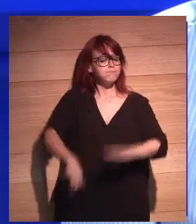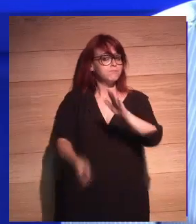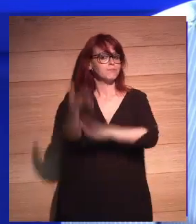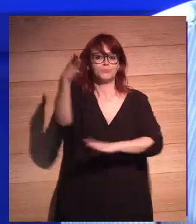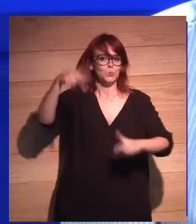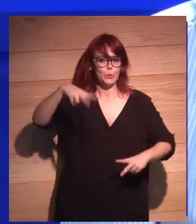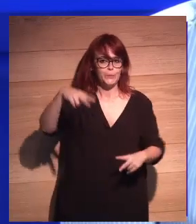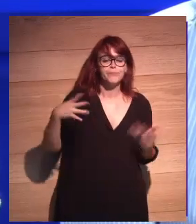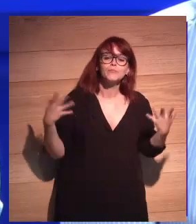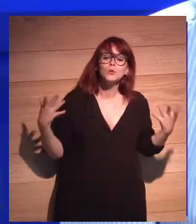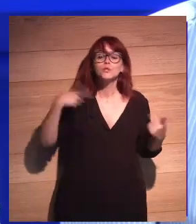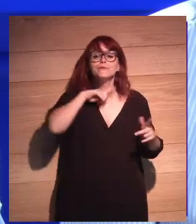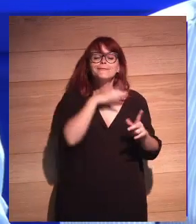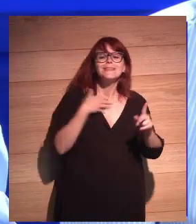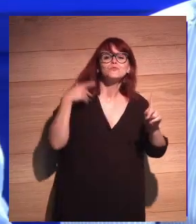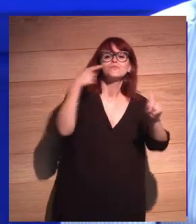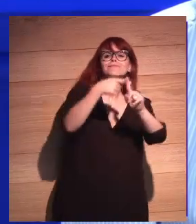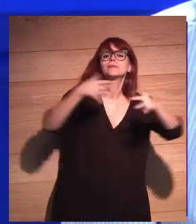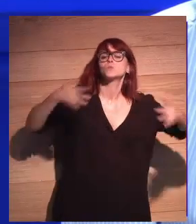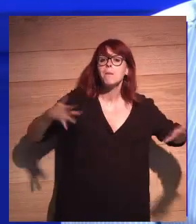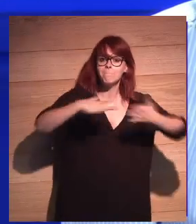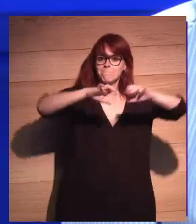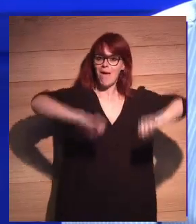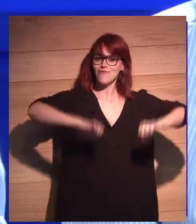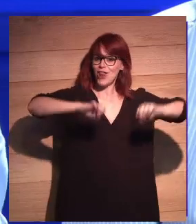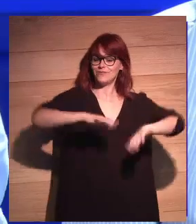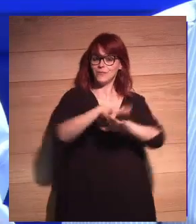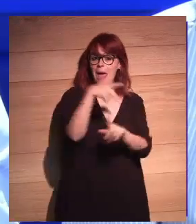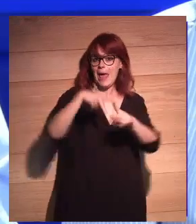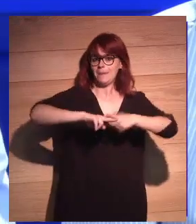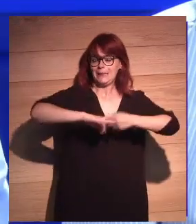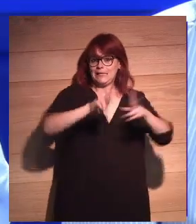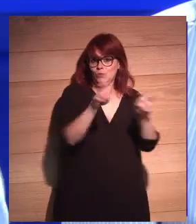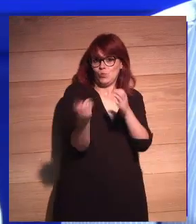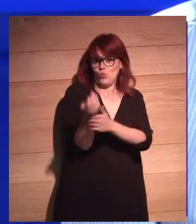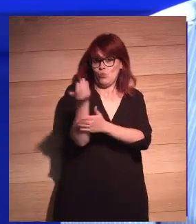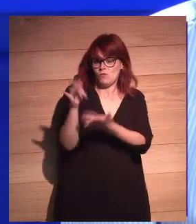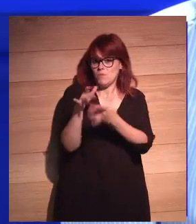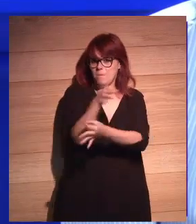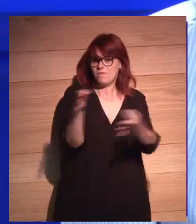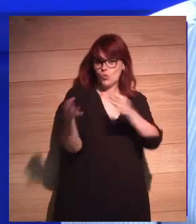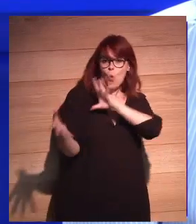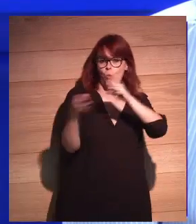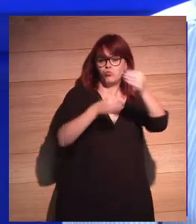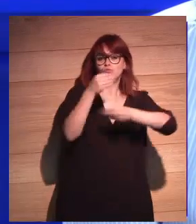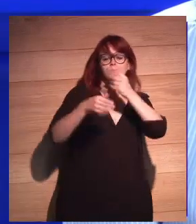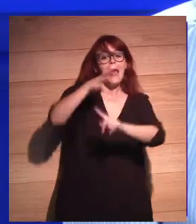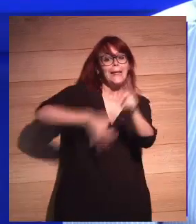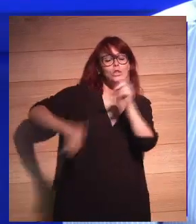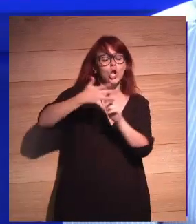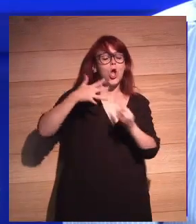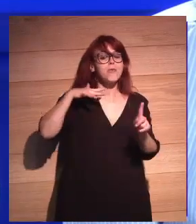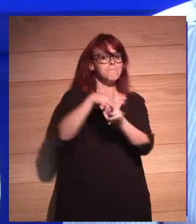Y lo que pretendíamos era incluir a los mayores con herramientas que son ahora perfectamente utilizables en entornos